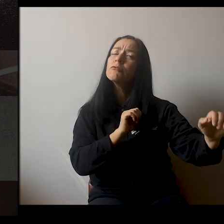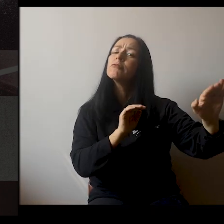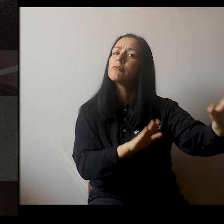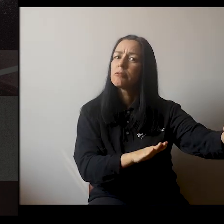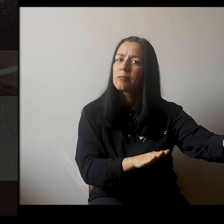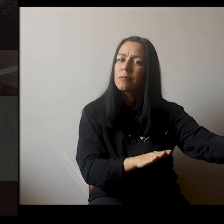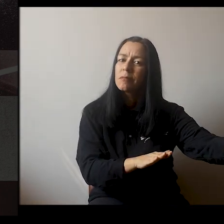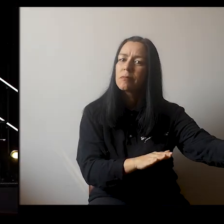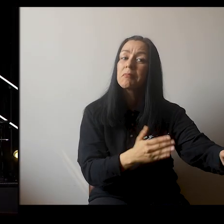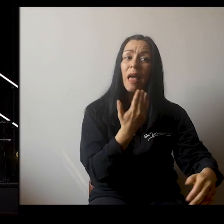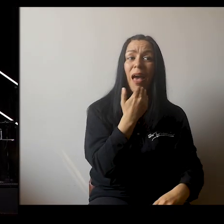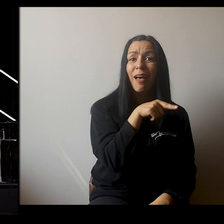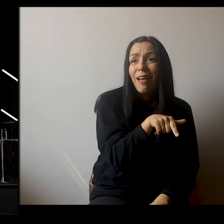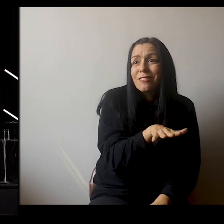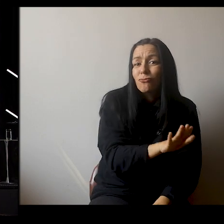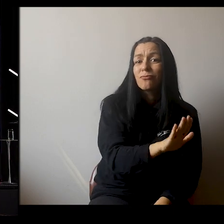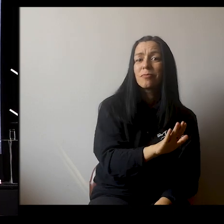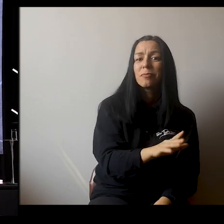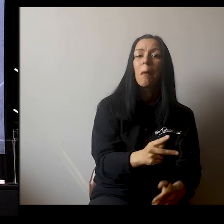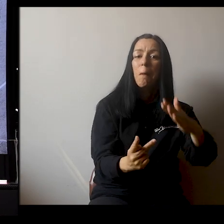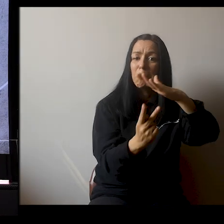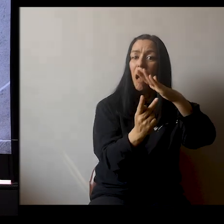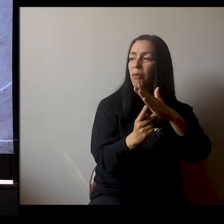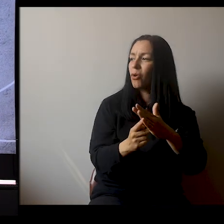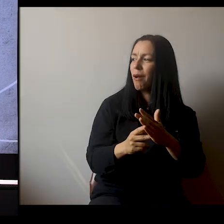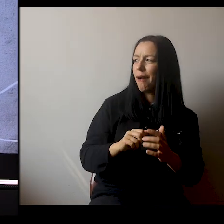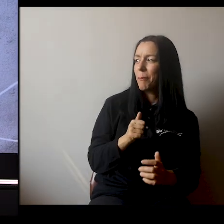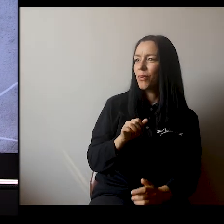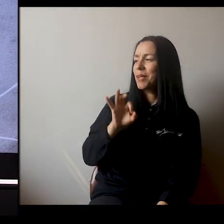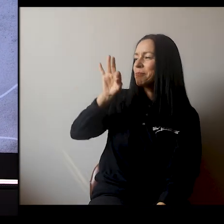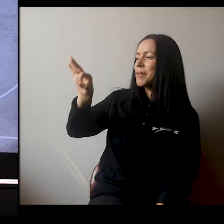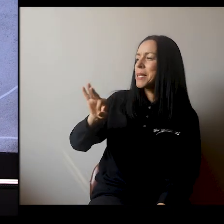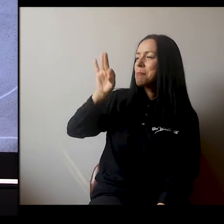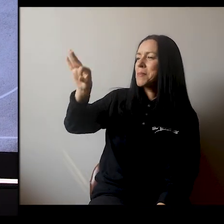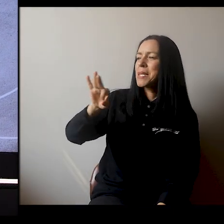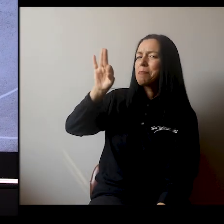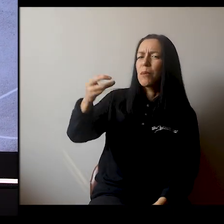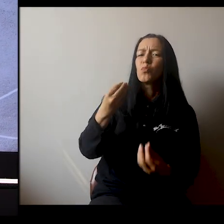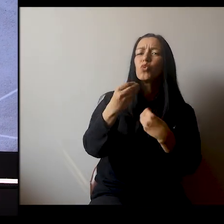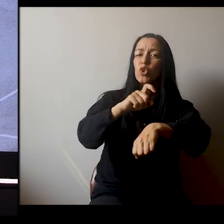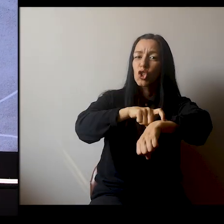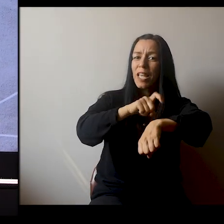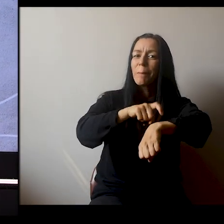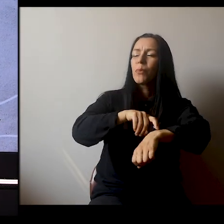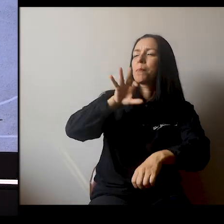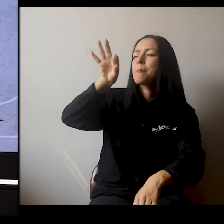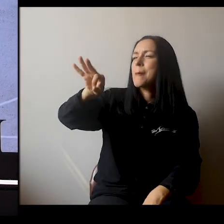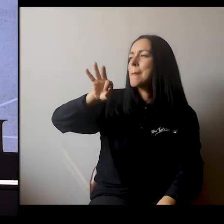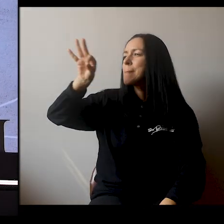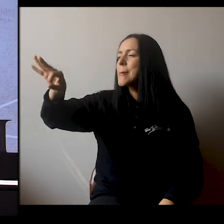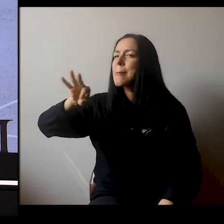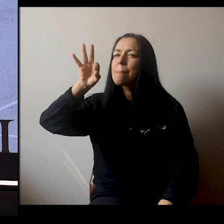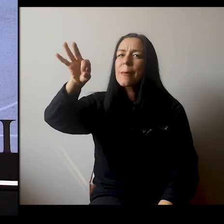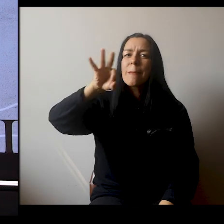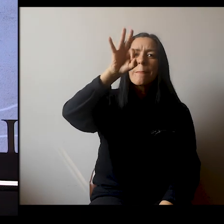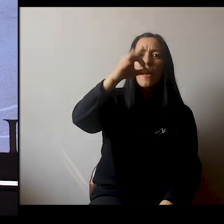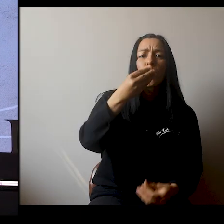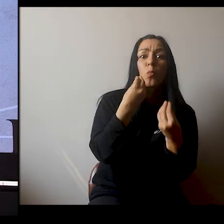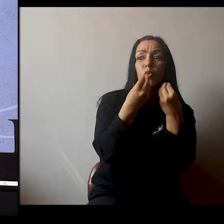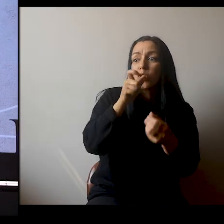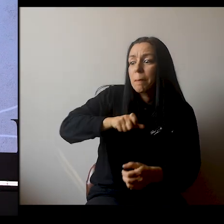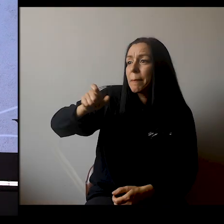dios. Y gracias a esto Pablo pudo predicar y estuvo mucho tiempo allí en la isla de